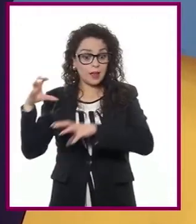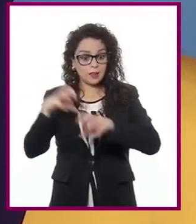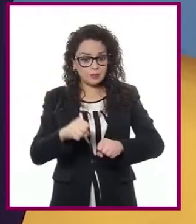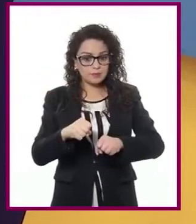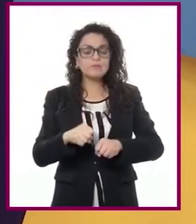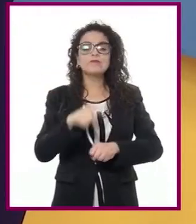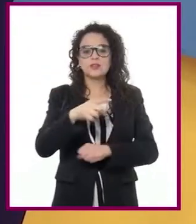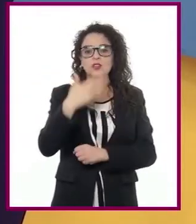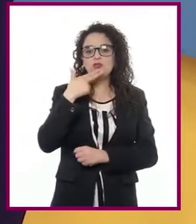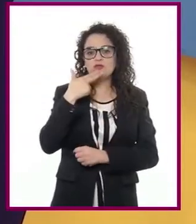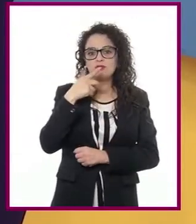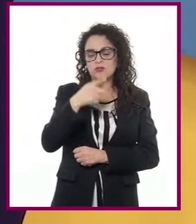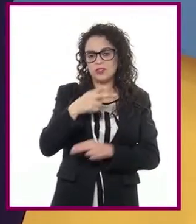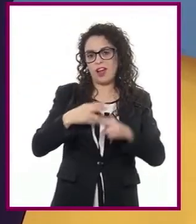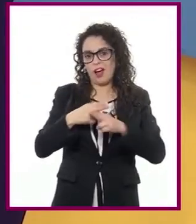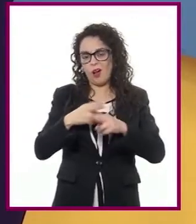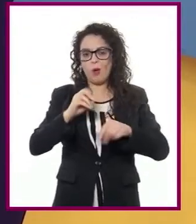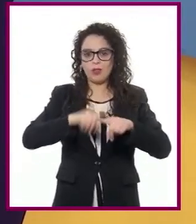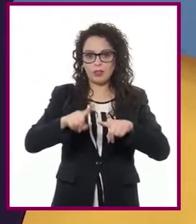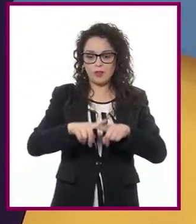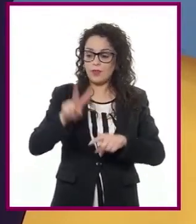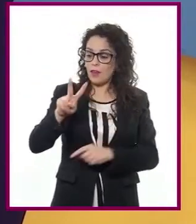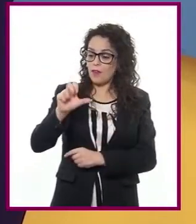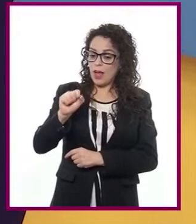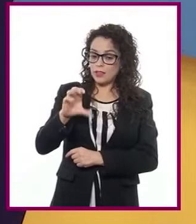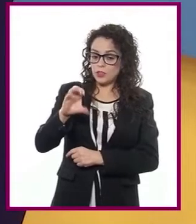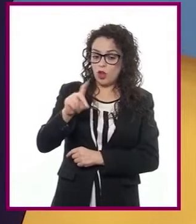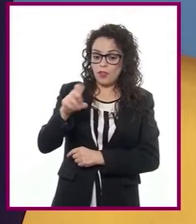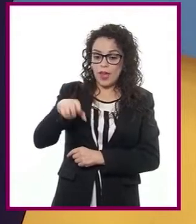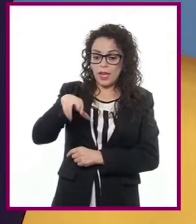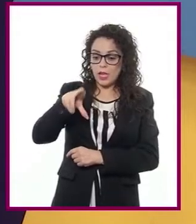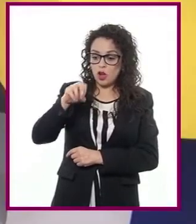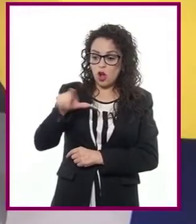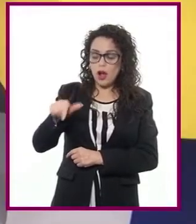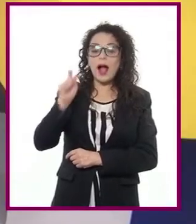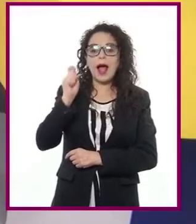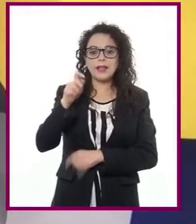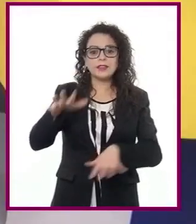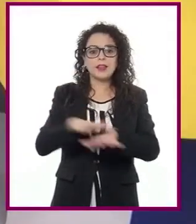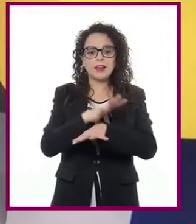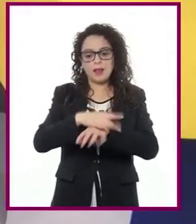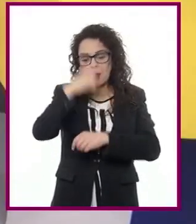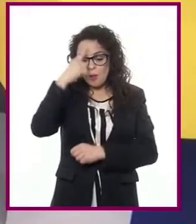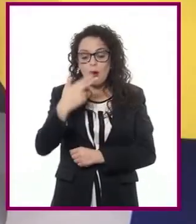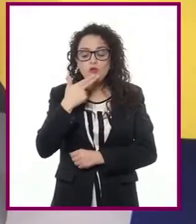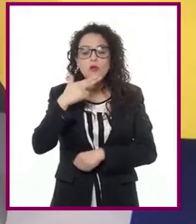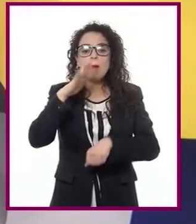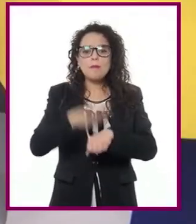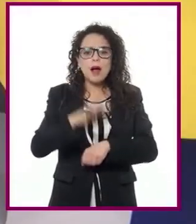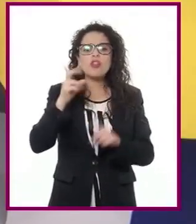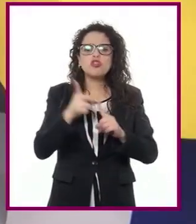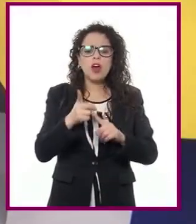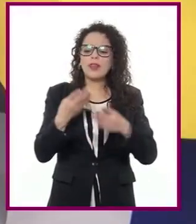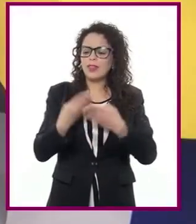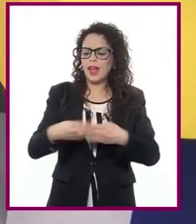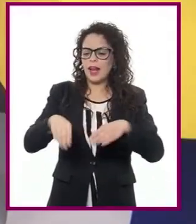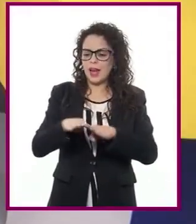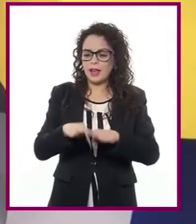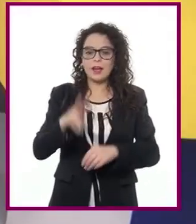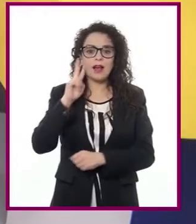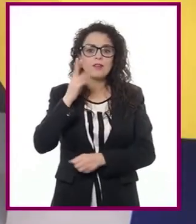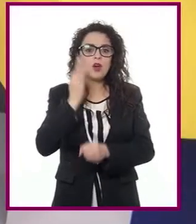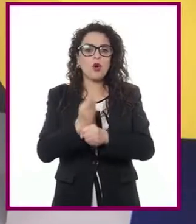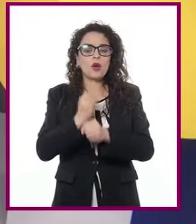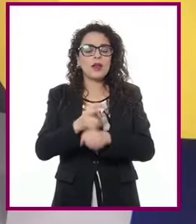Vasco de Quiroga quien modificó este oficio para un uso más doméstico. Comencemos calculando el valor de un caso de cobre